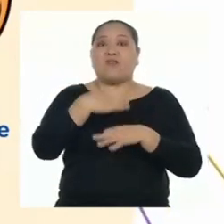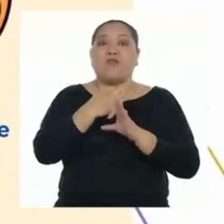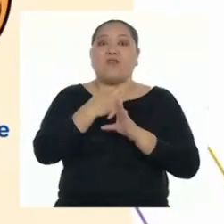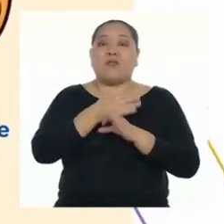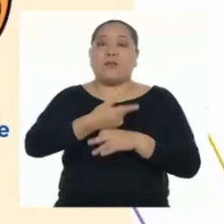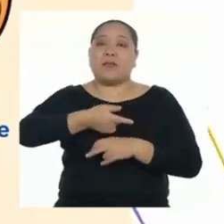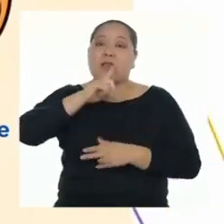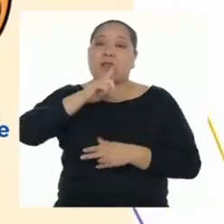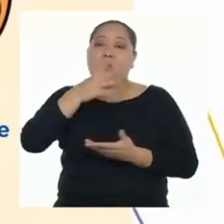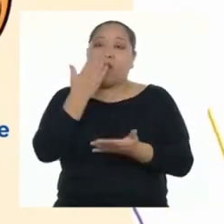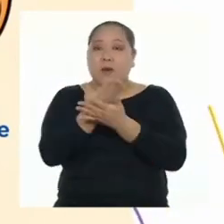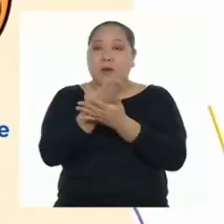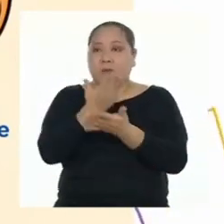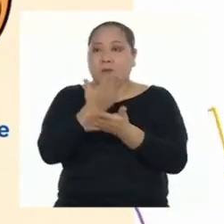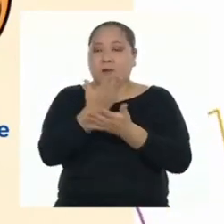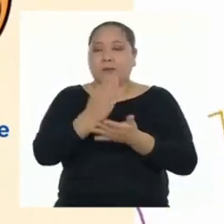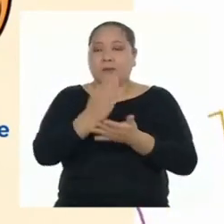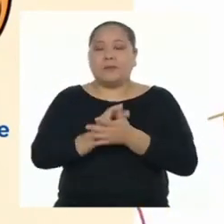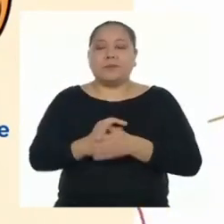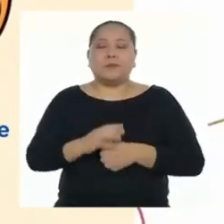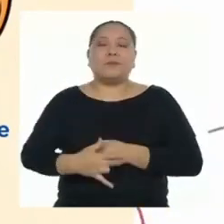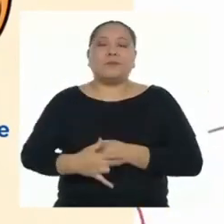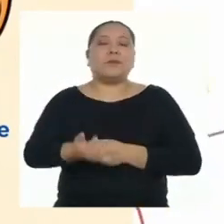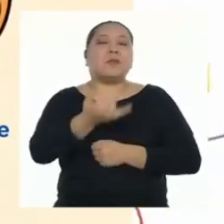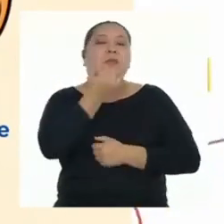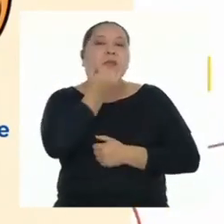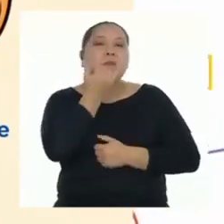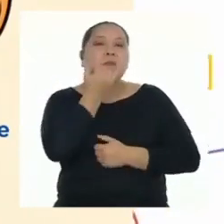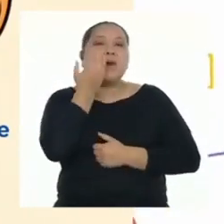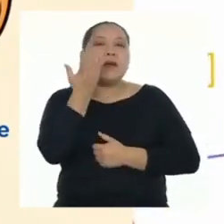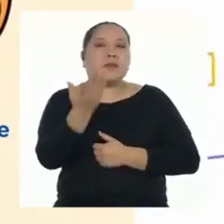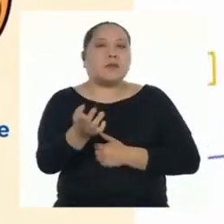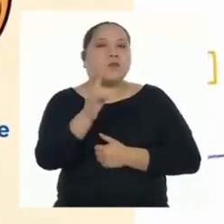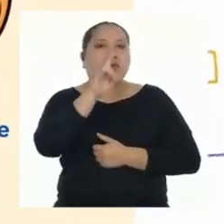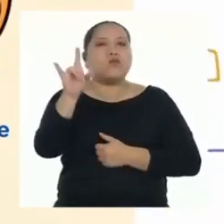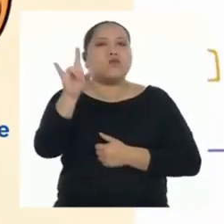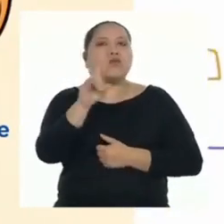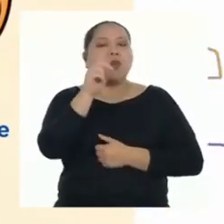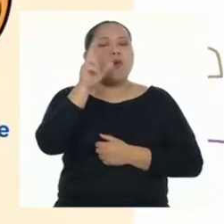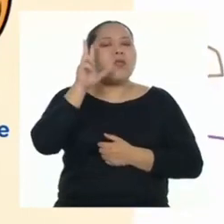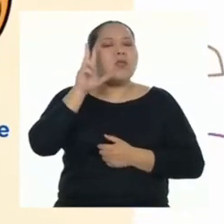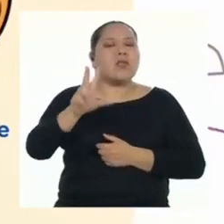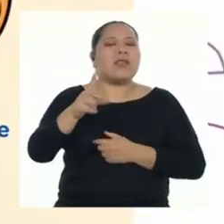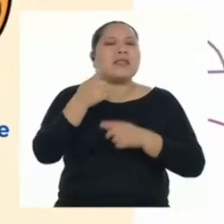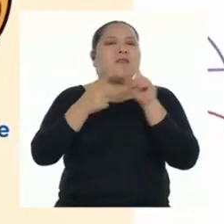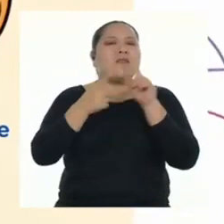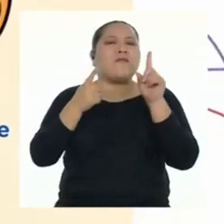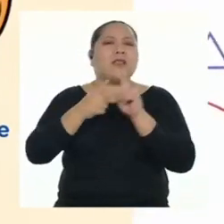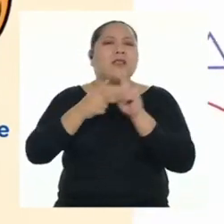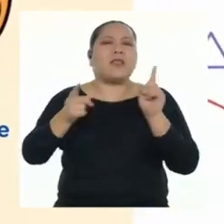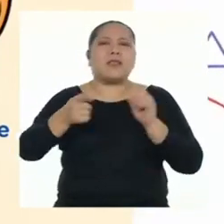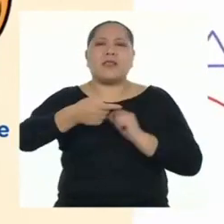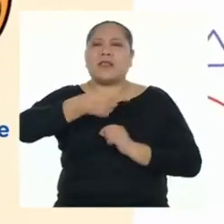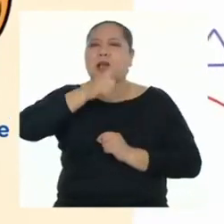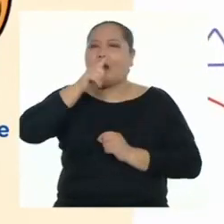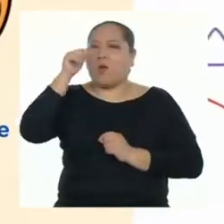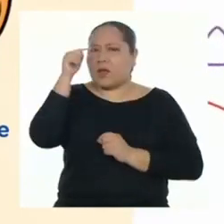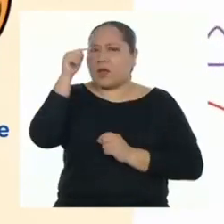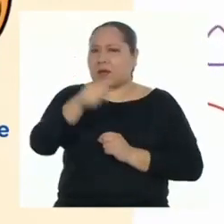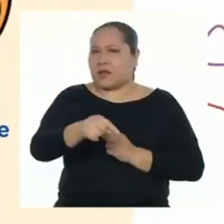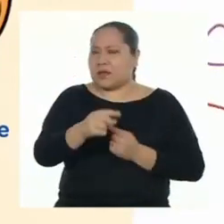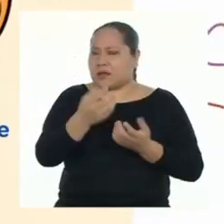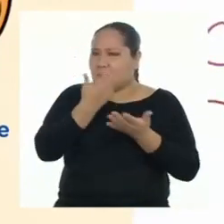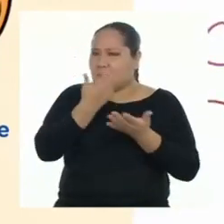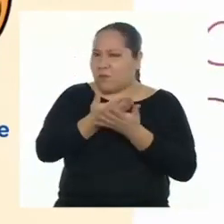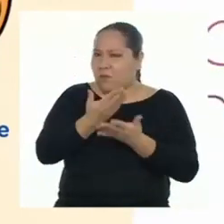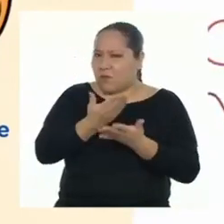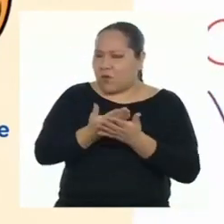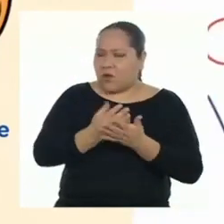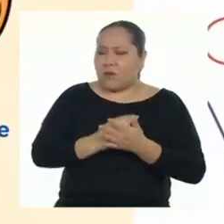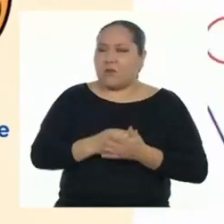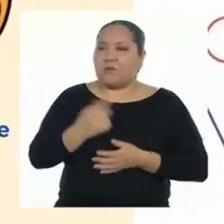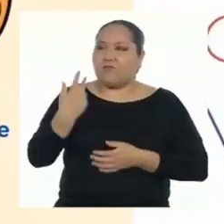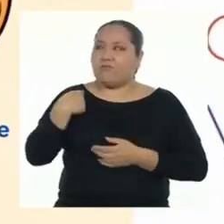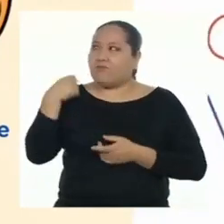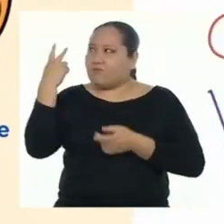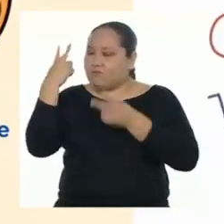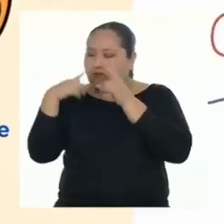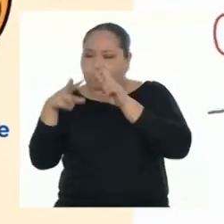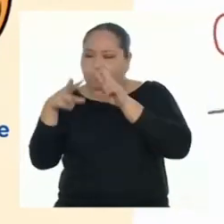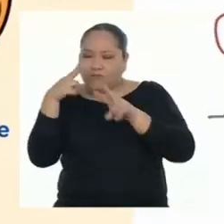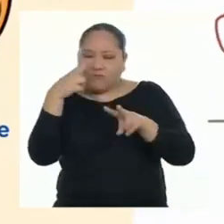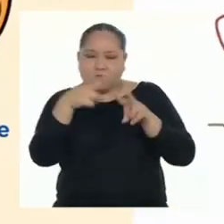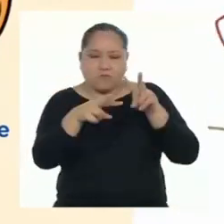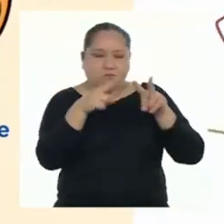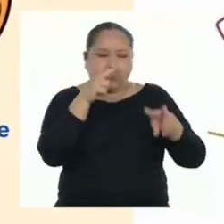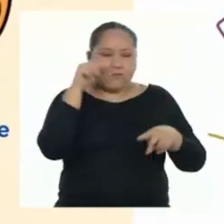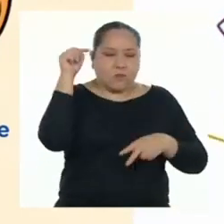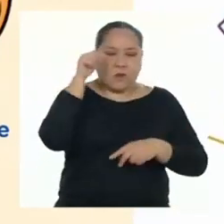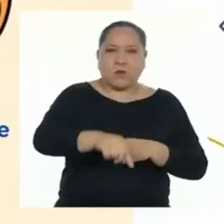poder experimentar. ¿Y qué ha sucedido al utilizar las 3 diferentes muestras de agua en nuestra actividad? Lo que he podido observar